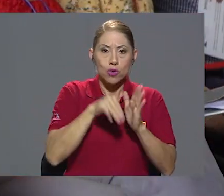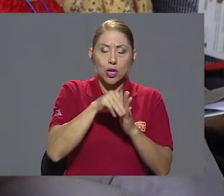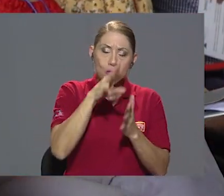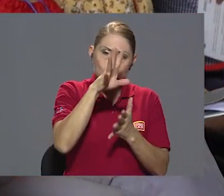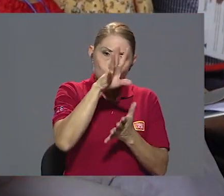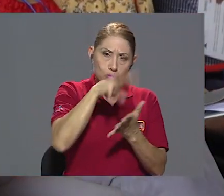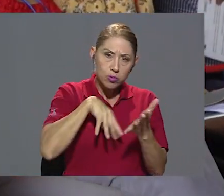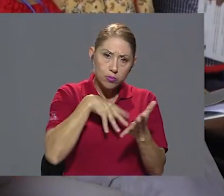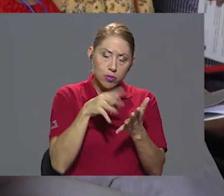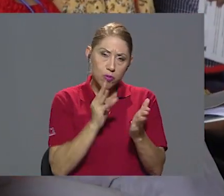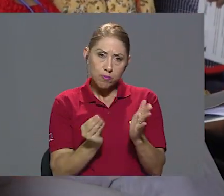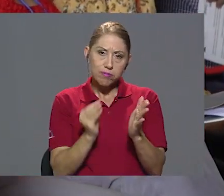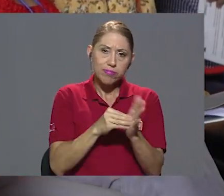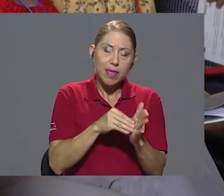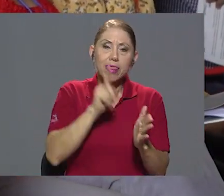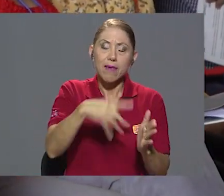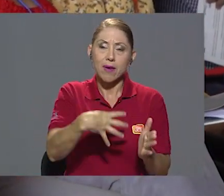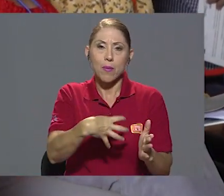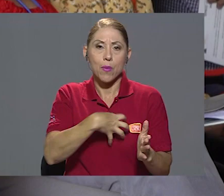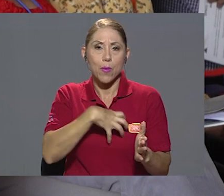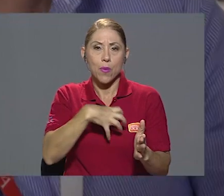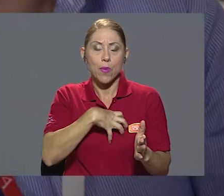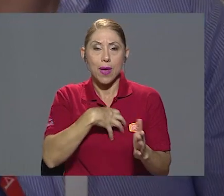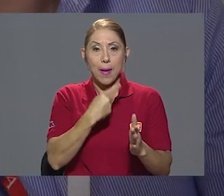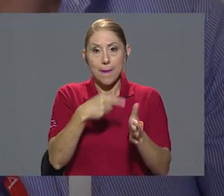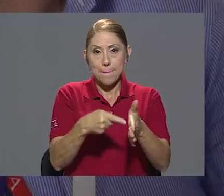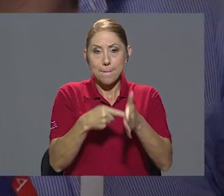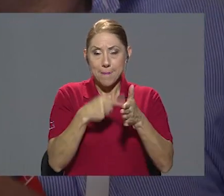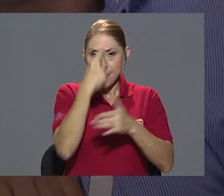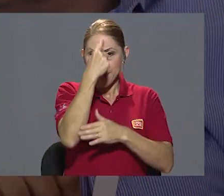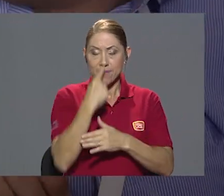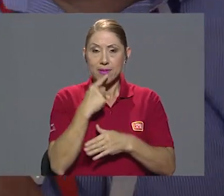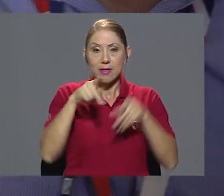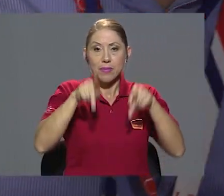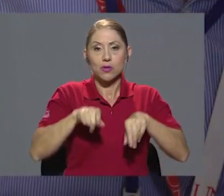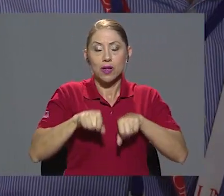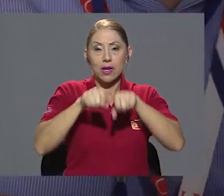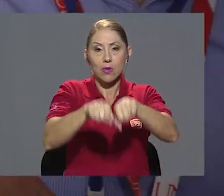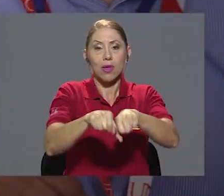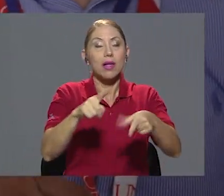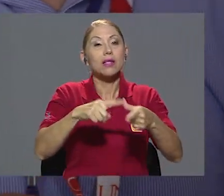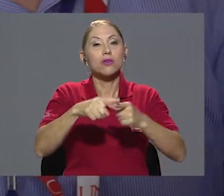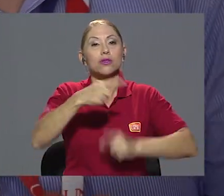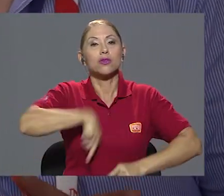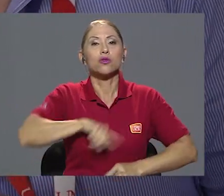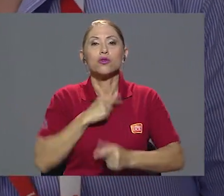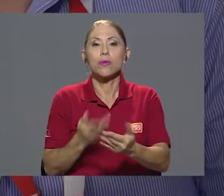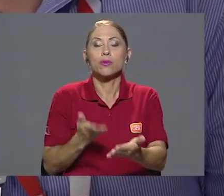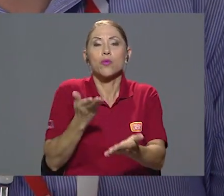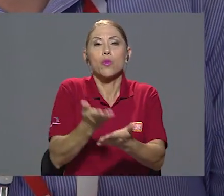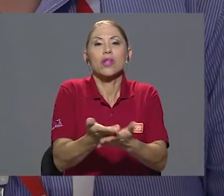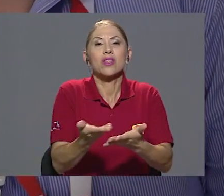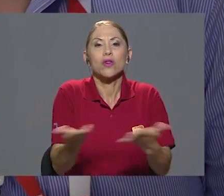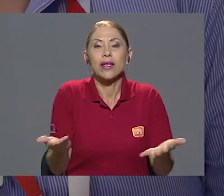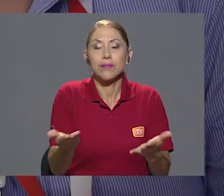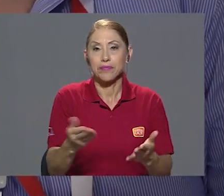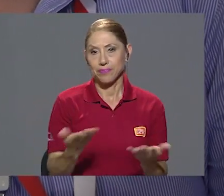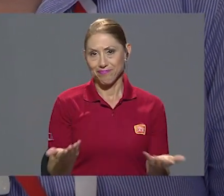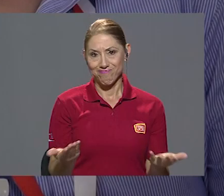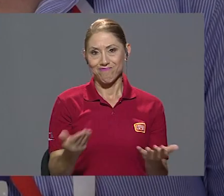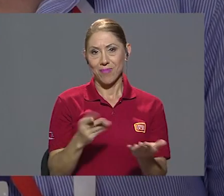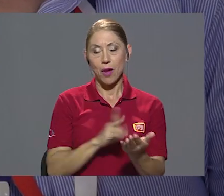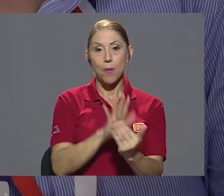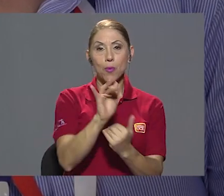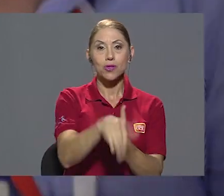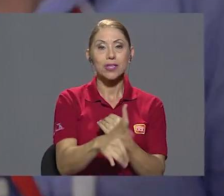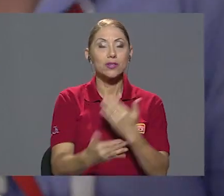currículum porque debe ser una propiedad del perfil del graduado. Entonces, ¿qué es lo que estamos proponiendo básicamente? Bueno, que los proyectos de